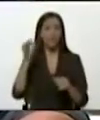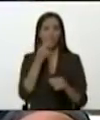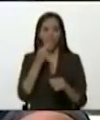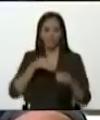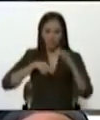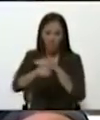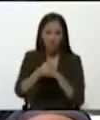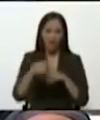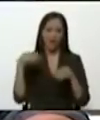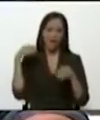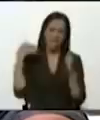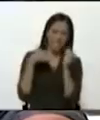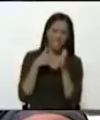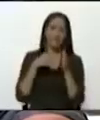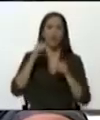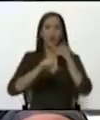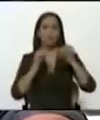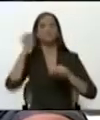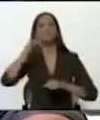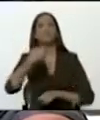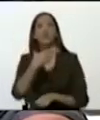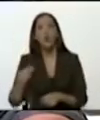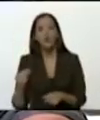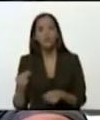a los colectivos. ¿Sí o no?